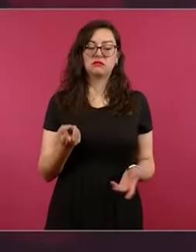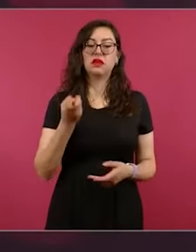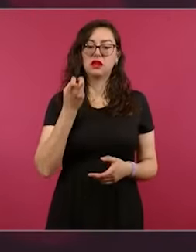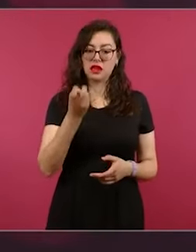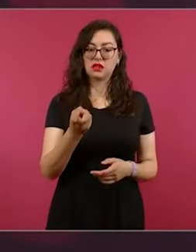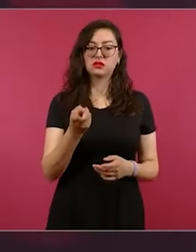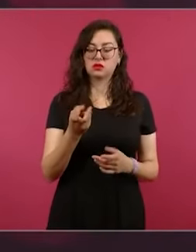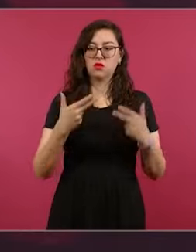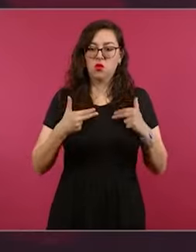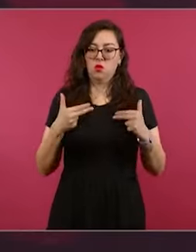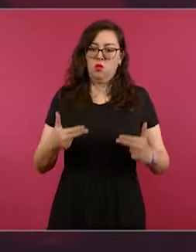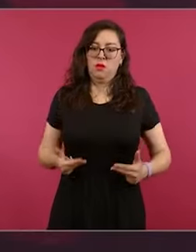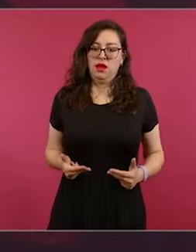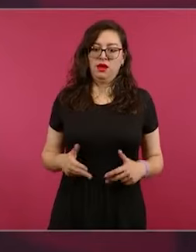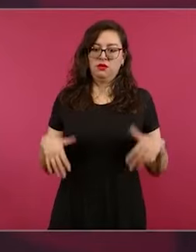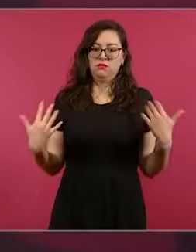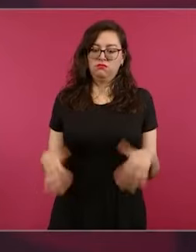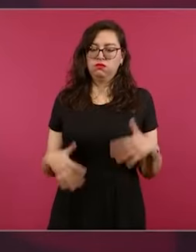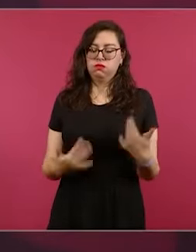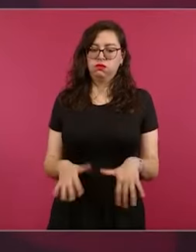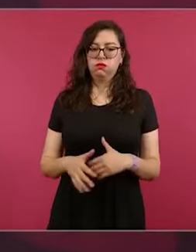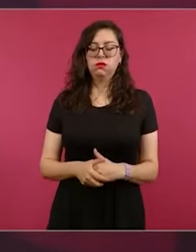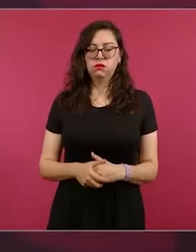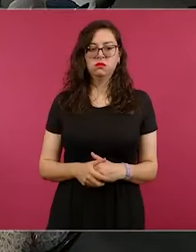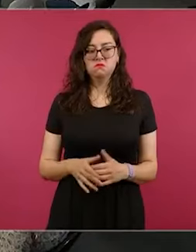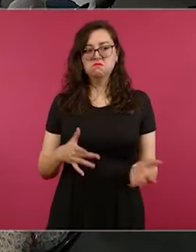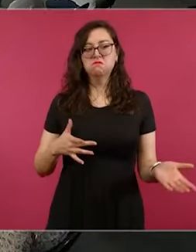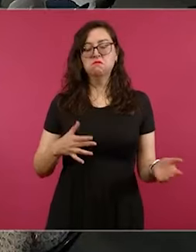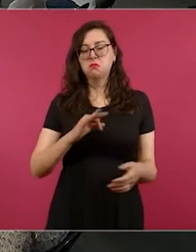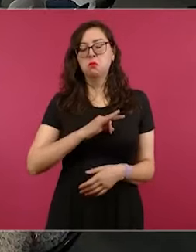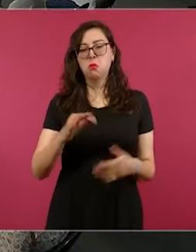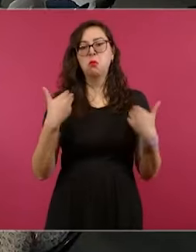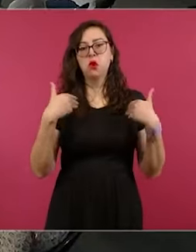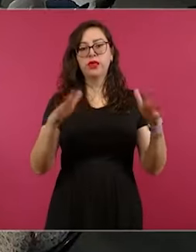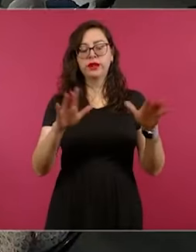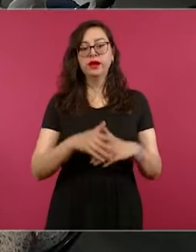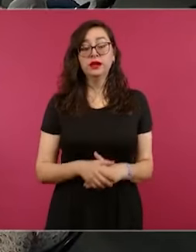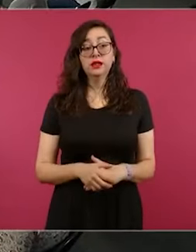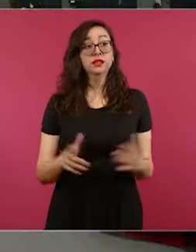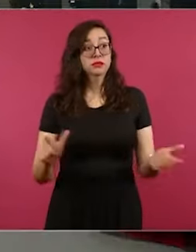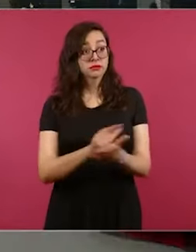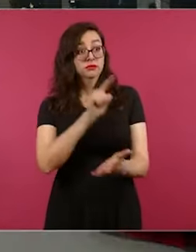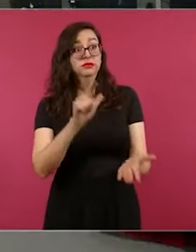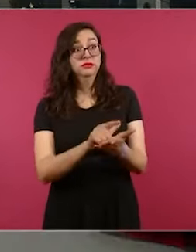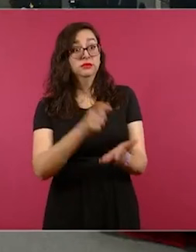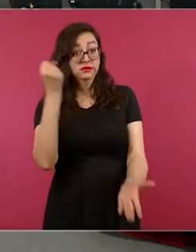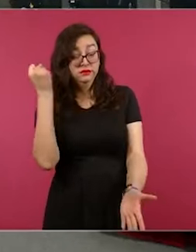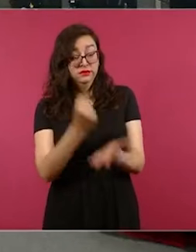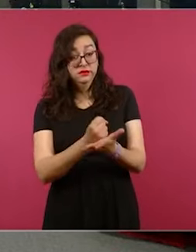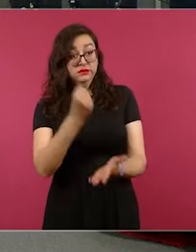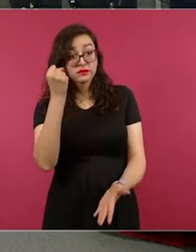un asunto humanitario. ¿Cree que la aprobación de esta ley sea algo clave